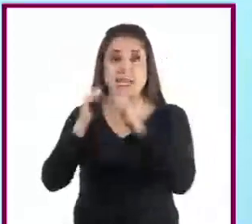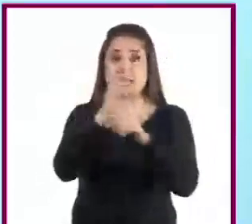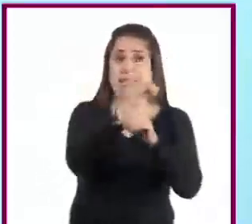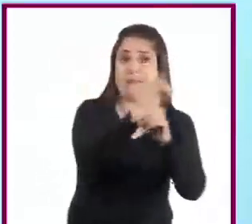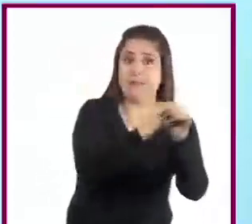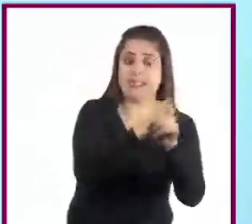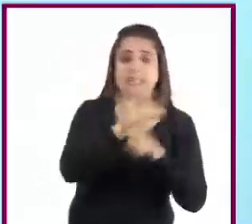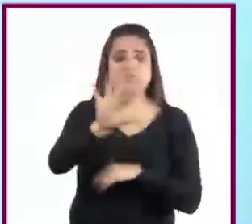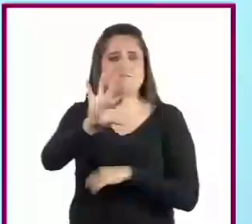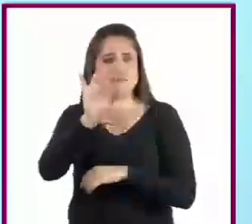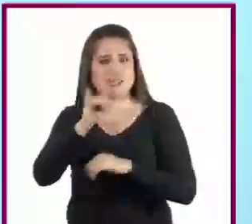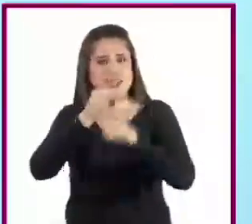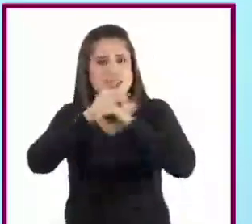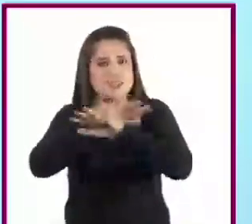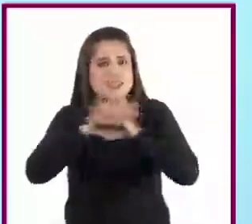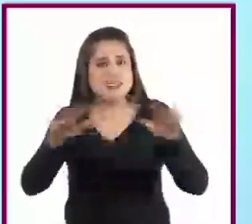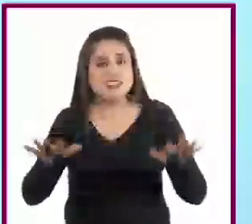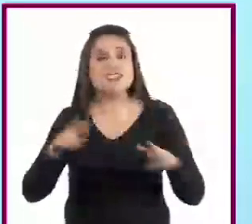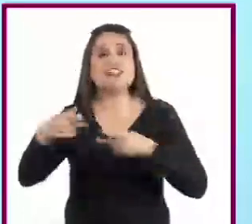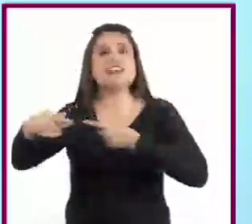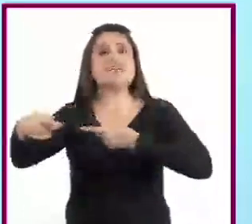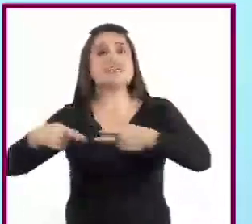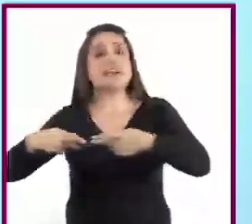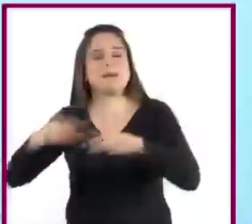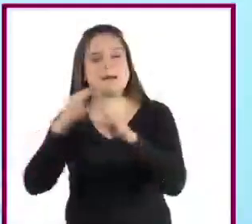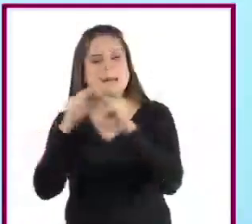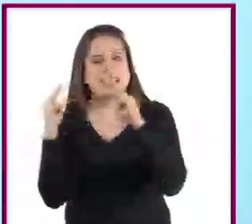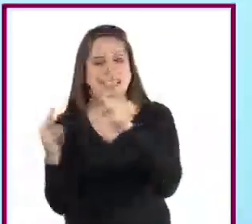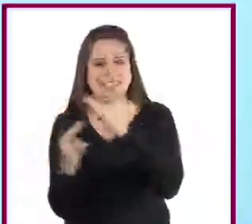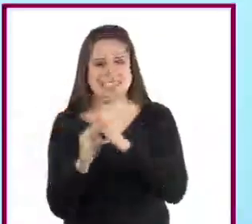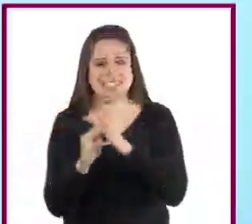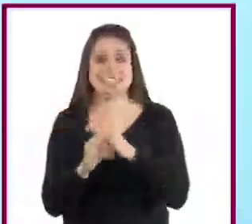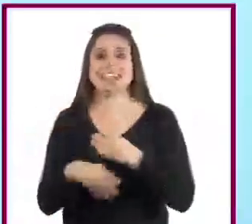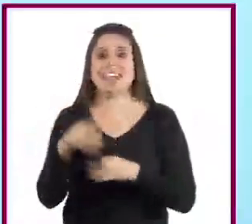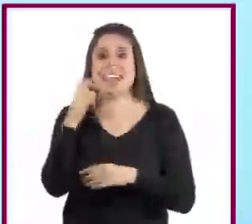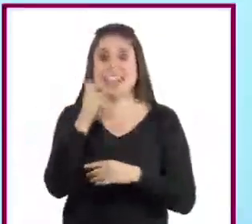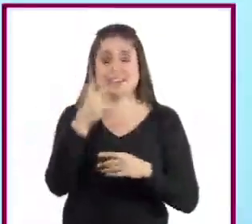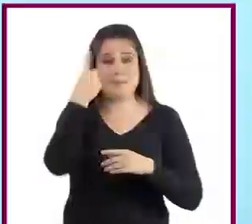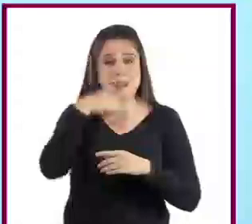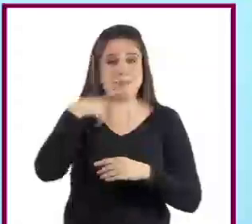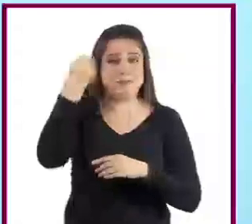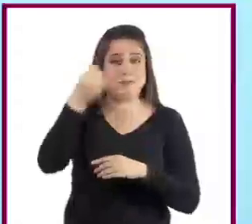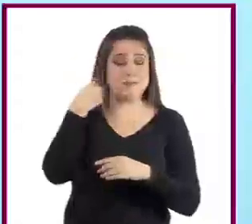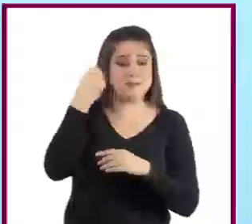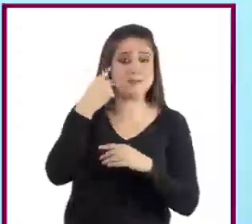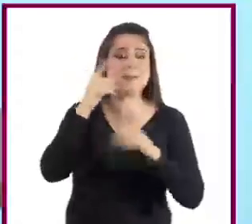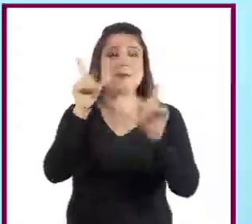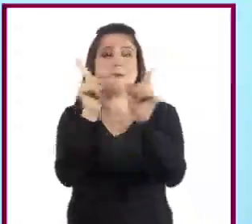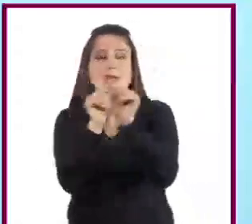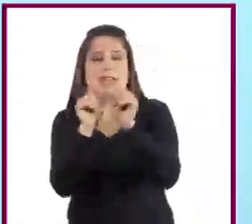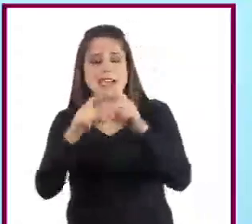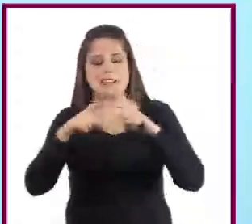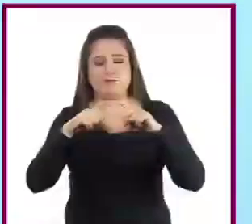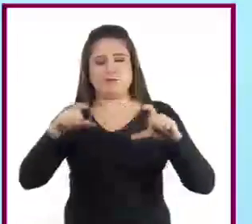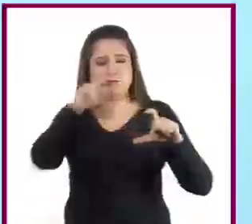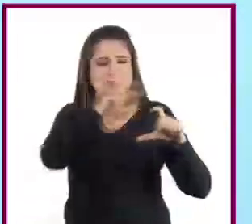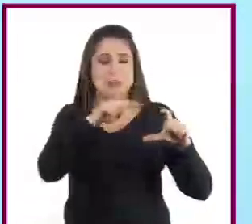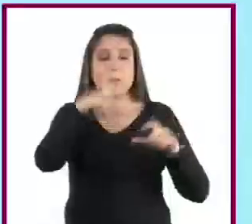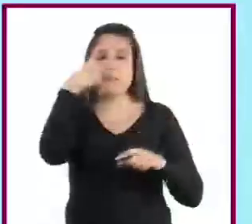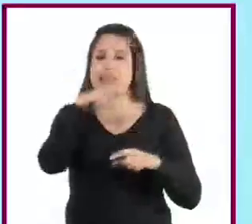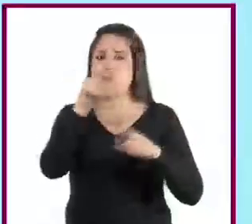investigar, elegir la información y preparar el material, las intervenciones y pequeñas notas para no